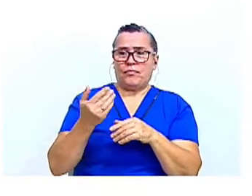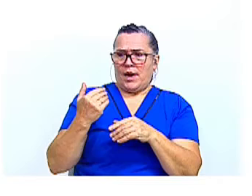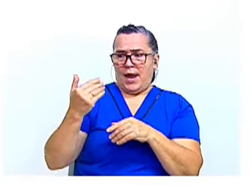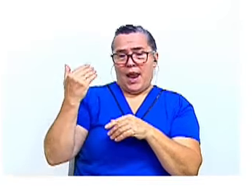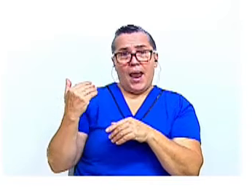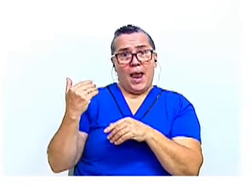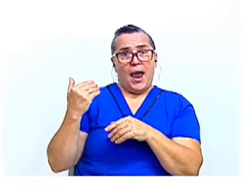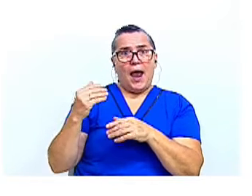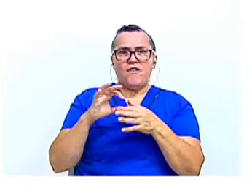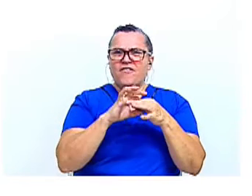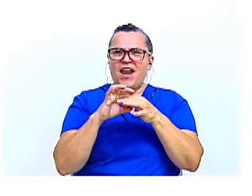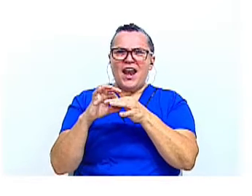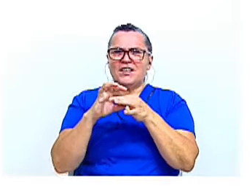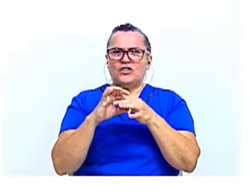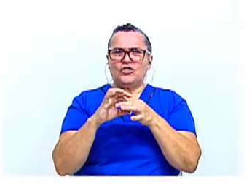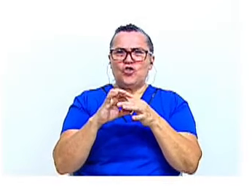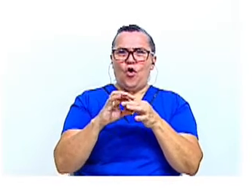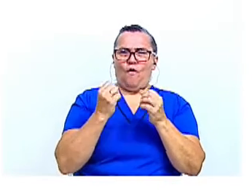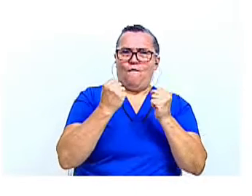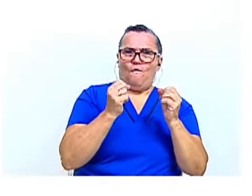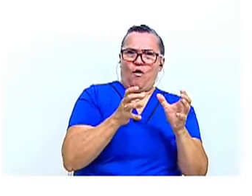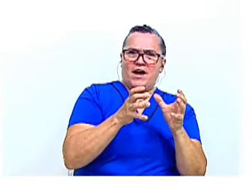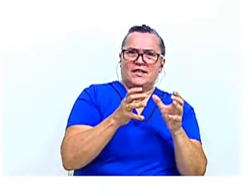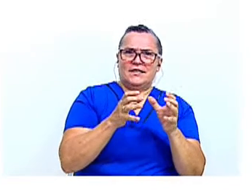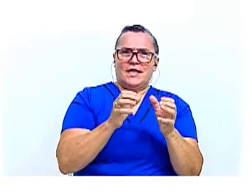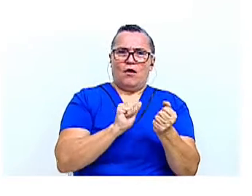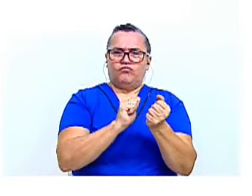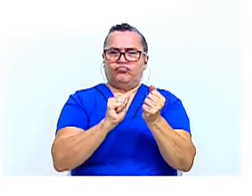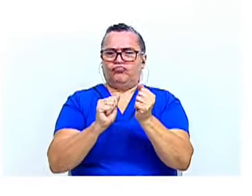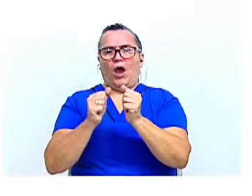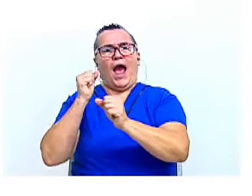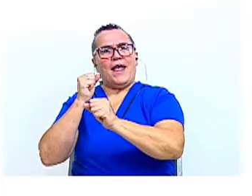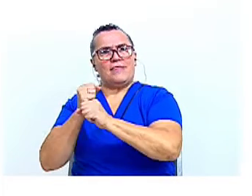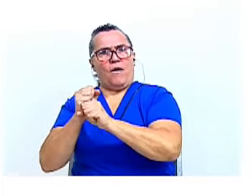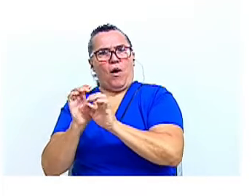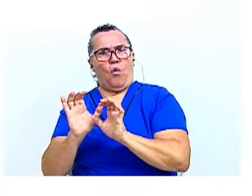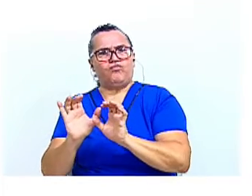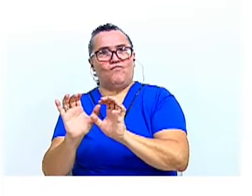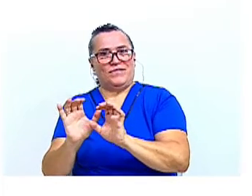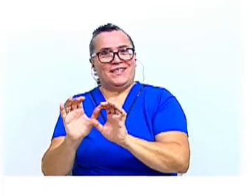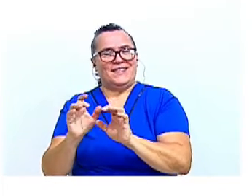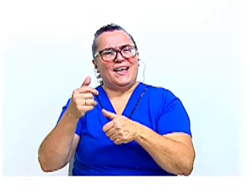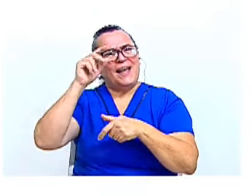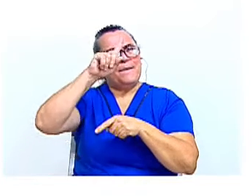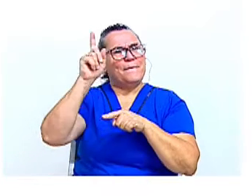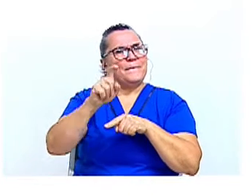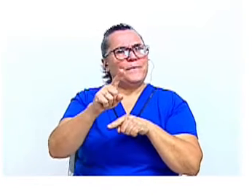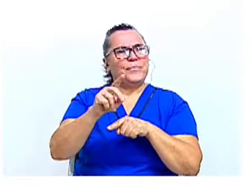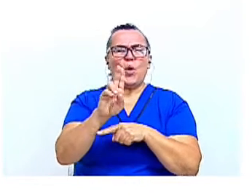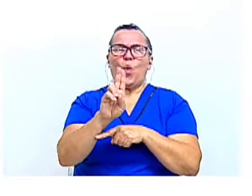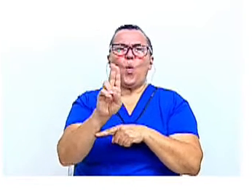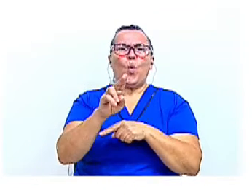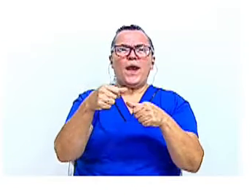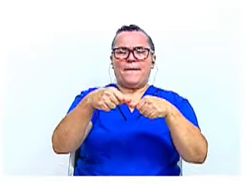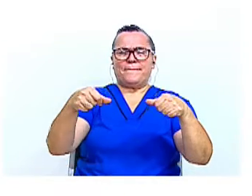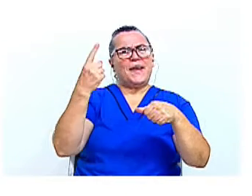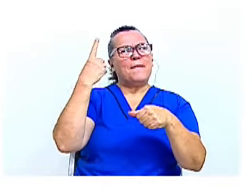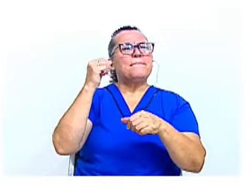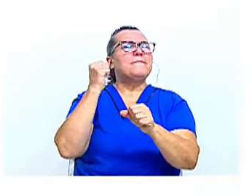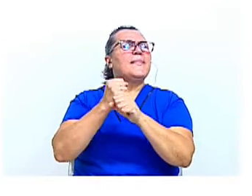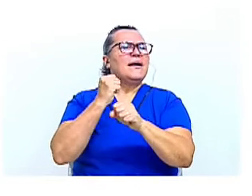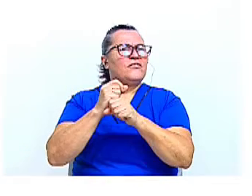anterior vimos la relación de la fuerza y el trabajo. Y pregunto, ¿recuerdan cuál era la unidad de medida para el